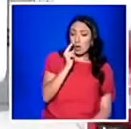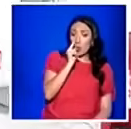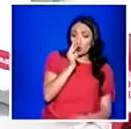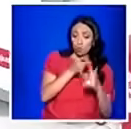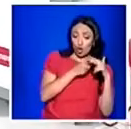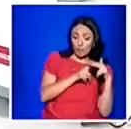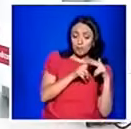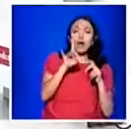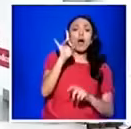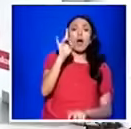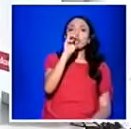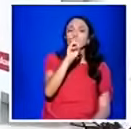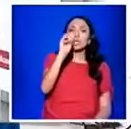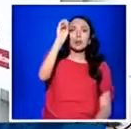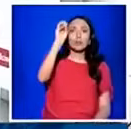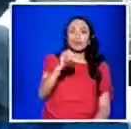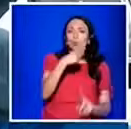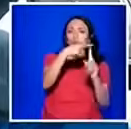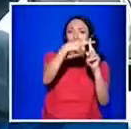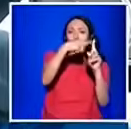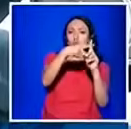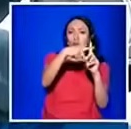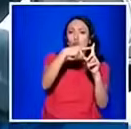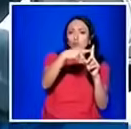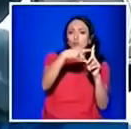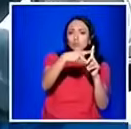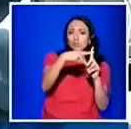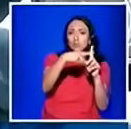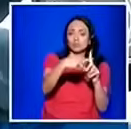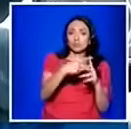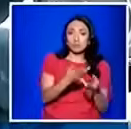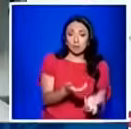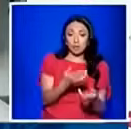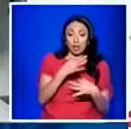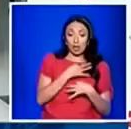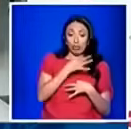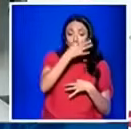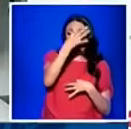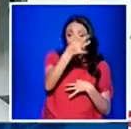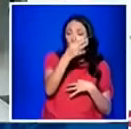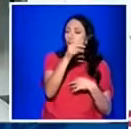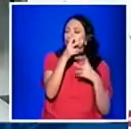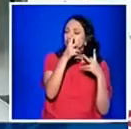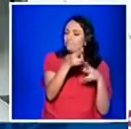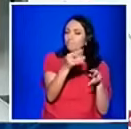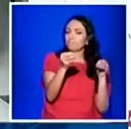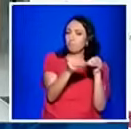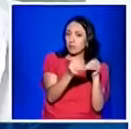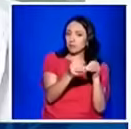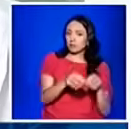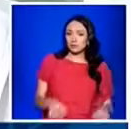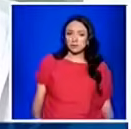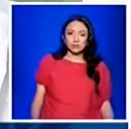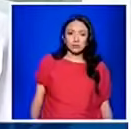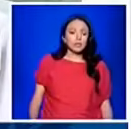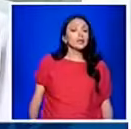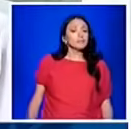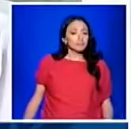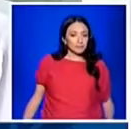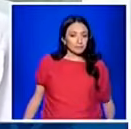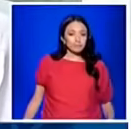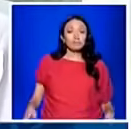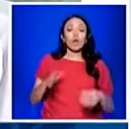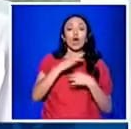el 80% de pruebas son positivas y advierten que el COVID-19 sigue siendo el más peligroso. El COVID, ya